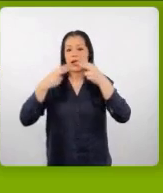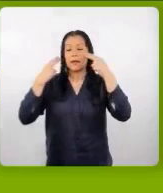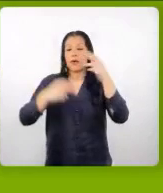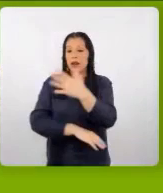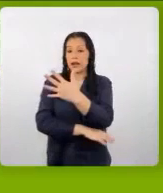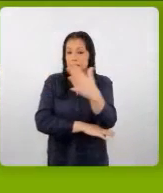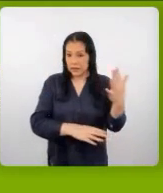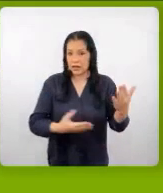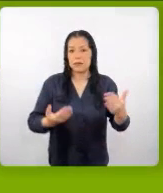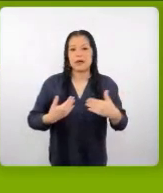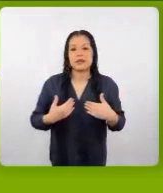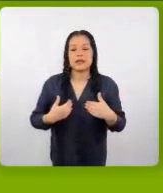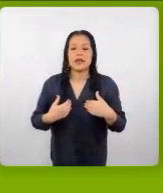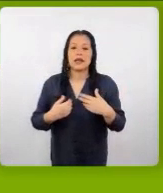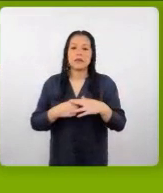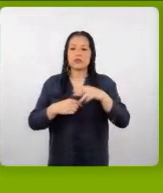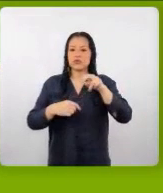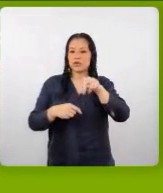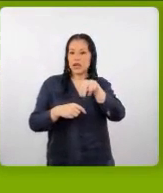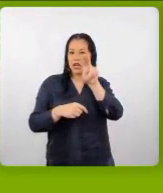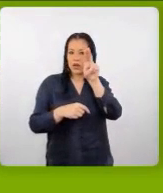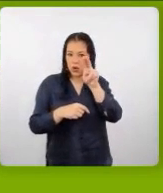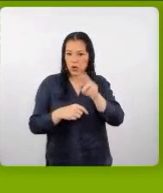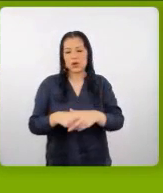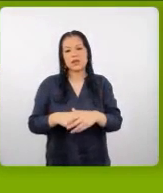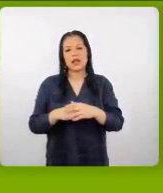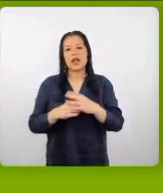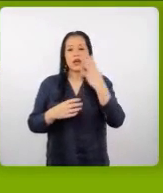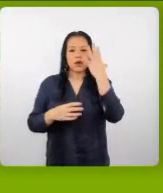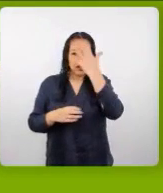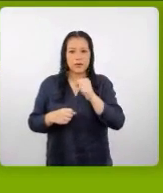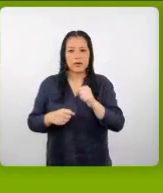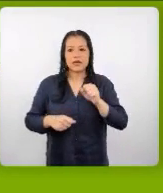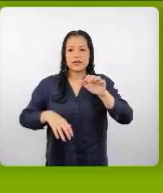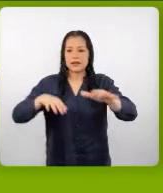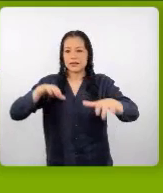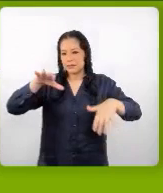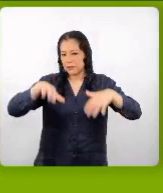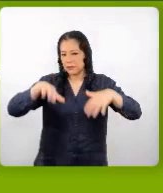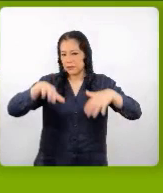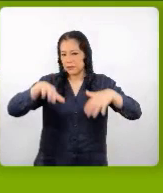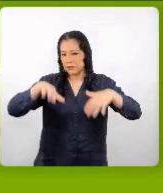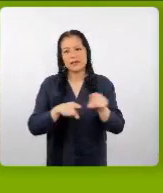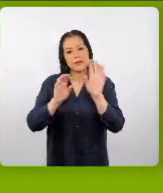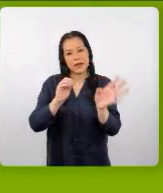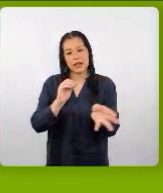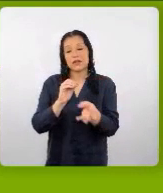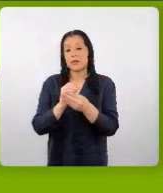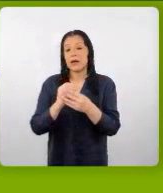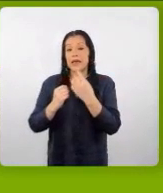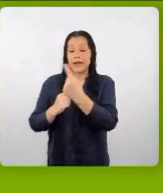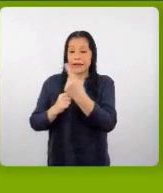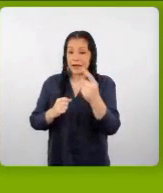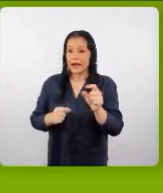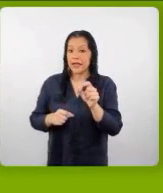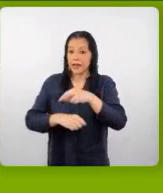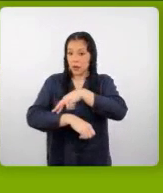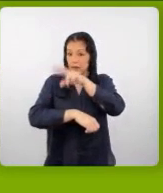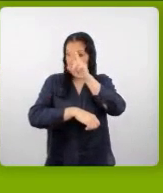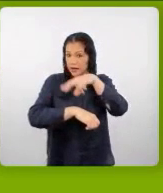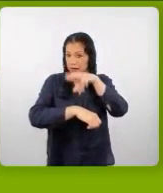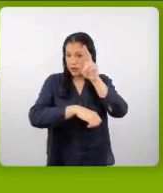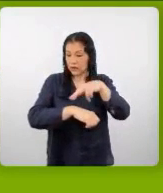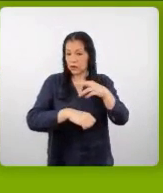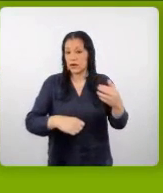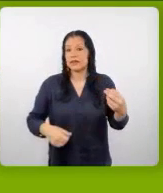también tenemos la región norte con nuestras lindas playas, y que a eso hay que sumarle que en cada una de las regiones que nosotros